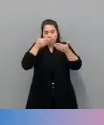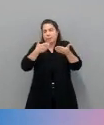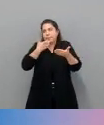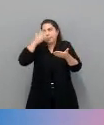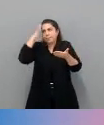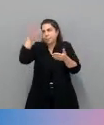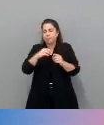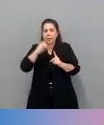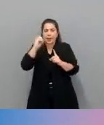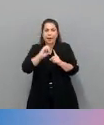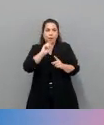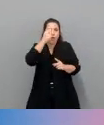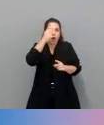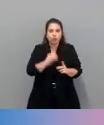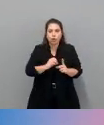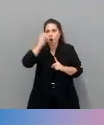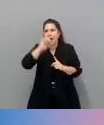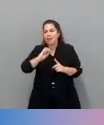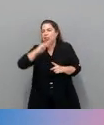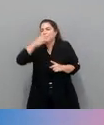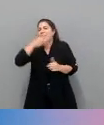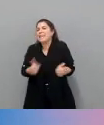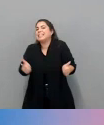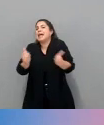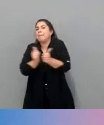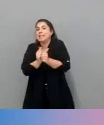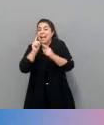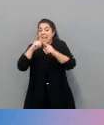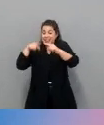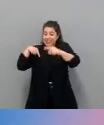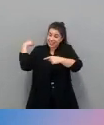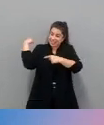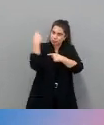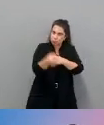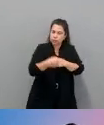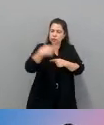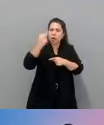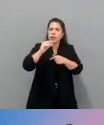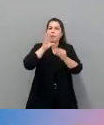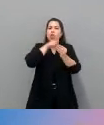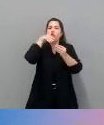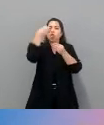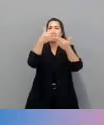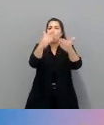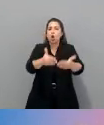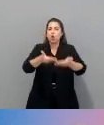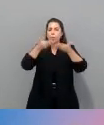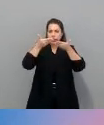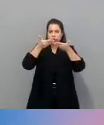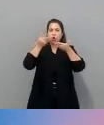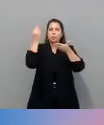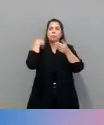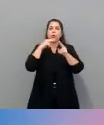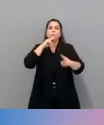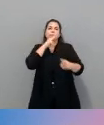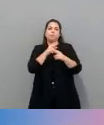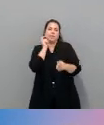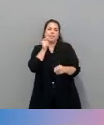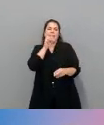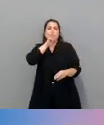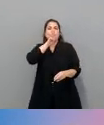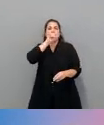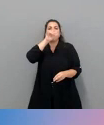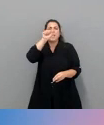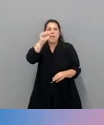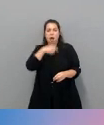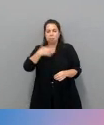tengo el grado 3 de dependencia. A posteriori, nos tiene que llegar un documento que llamamos habitualmente PIA, que lo